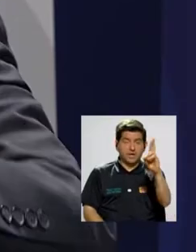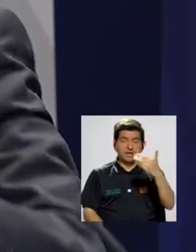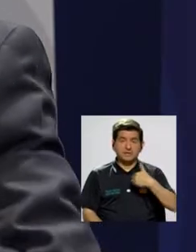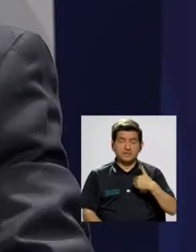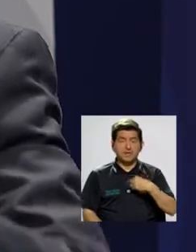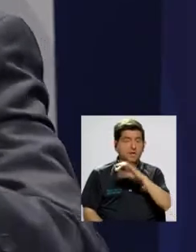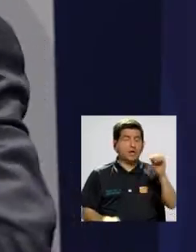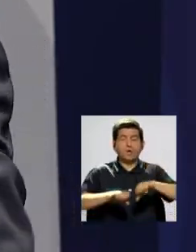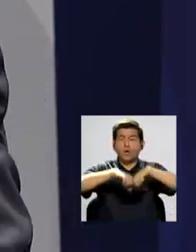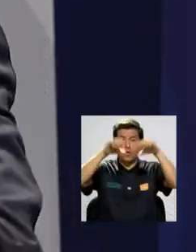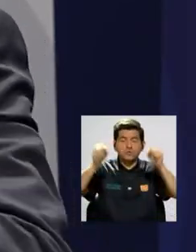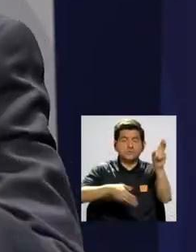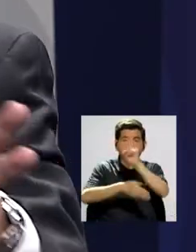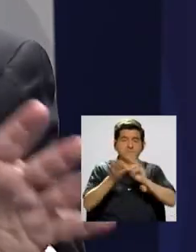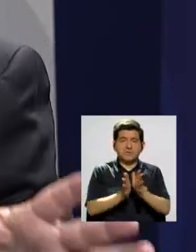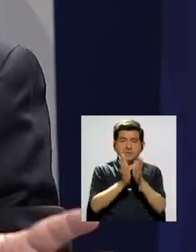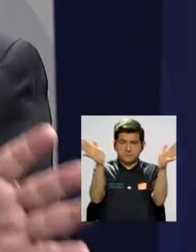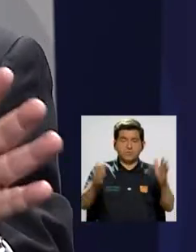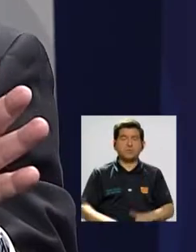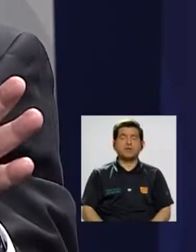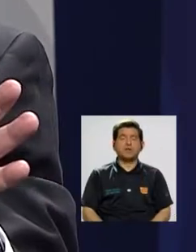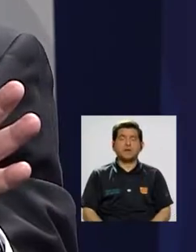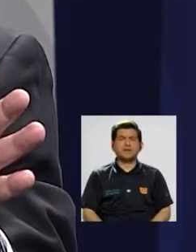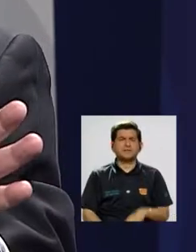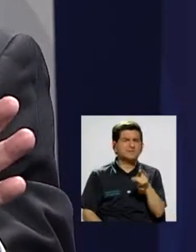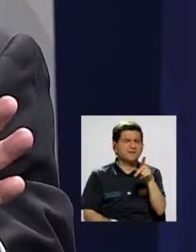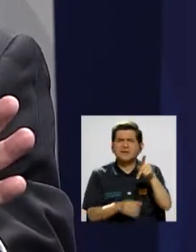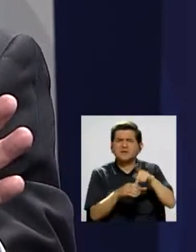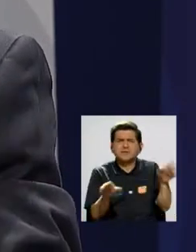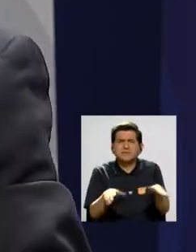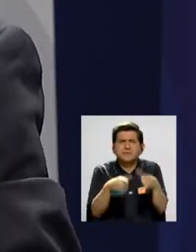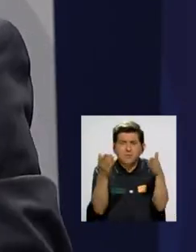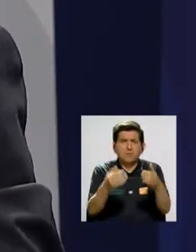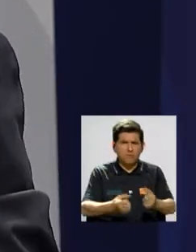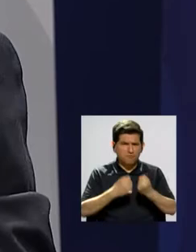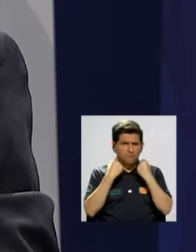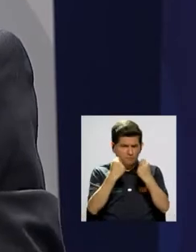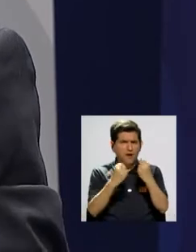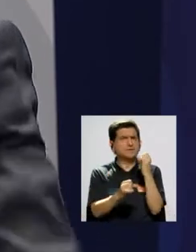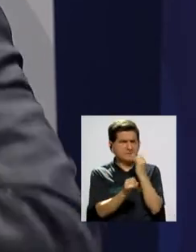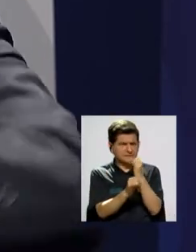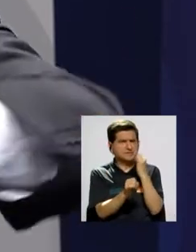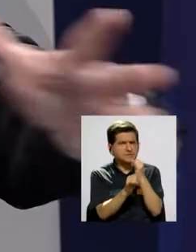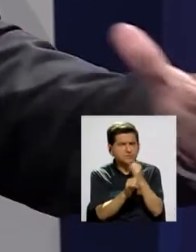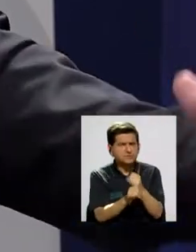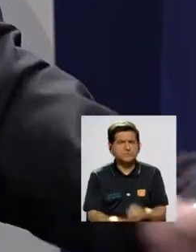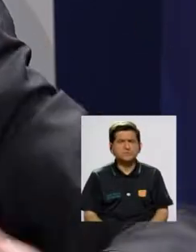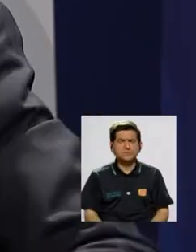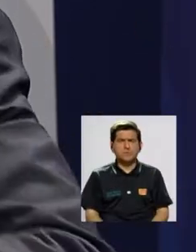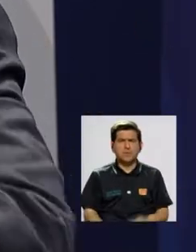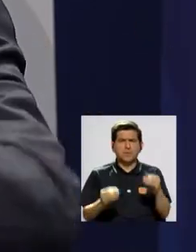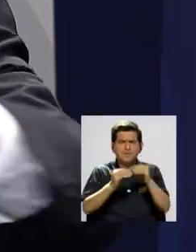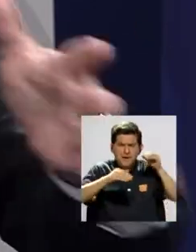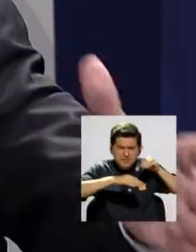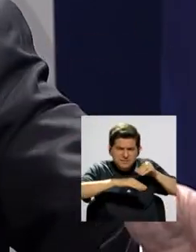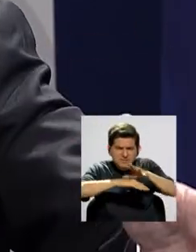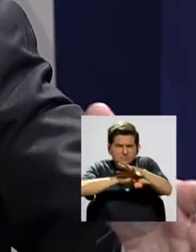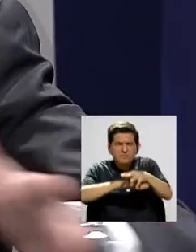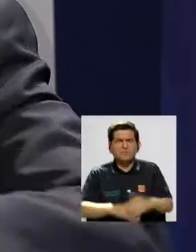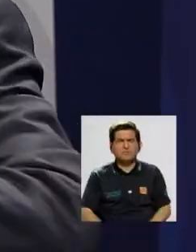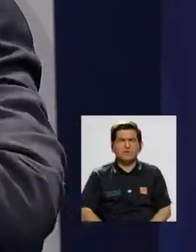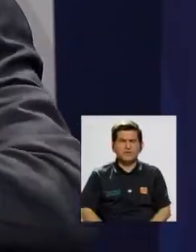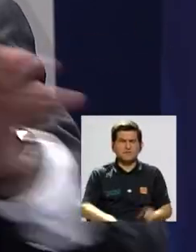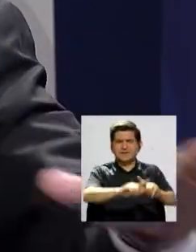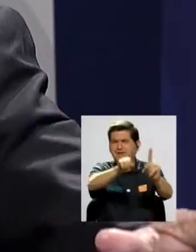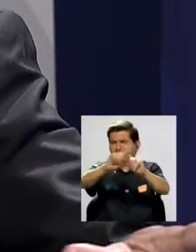de universidades públicas muy fuerte y muy fortalecido, por dicha, institucionalmente, con mayor penetración y dimensión